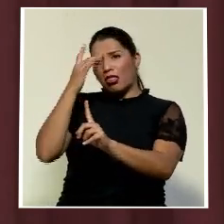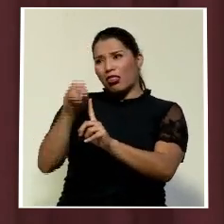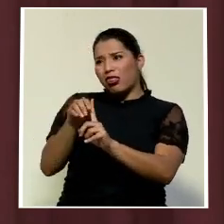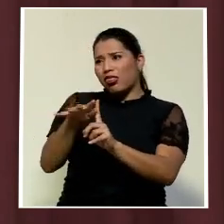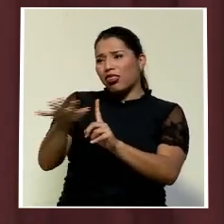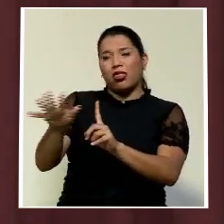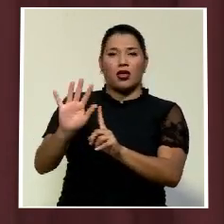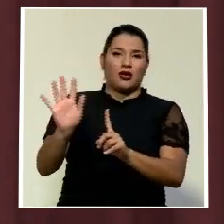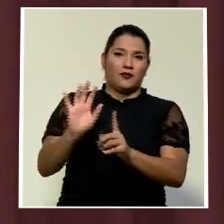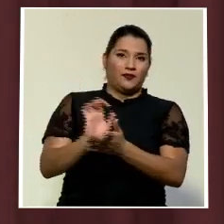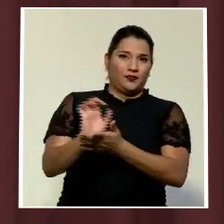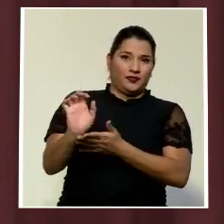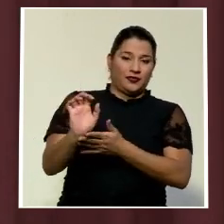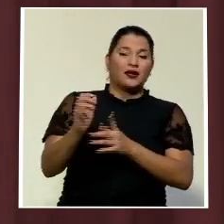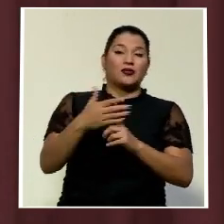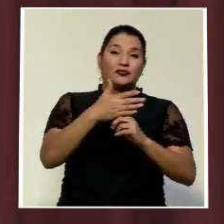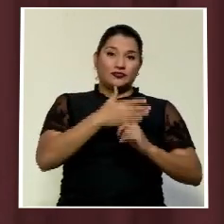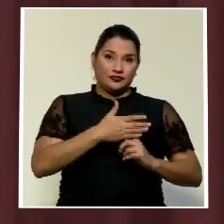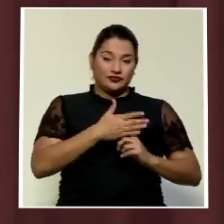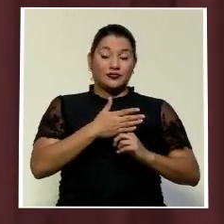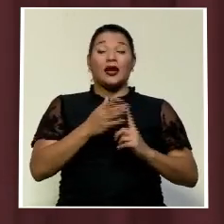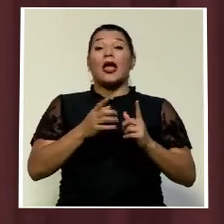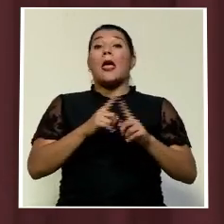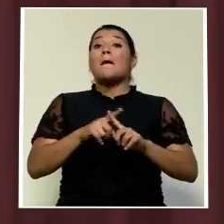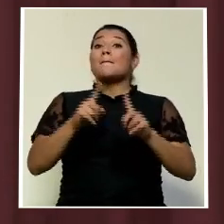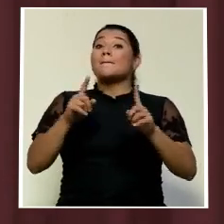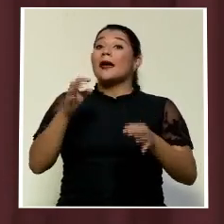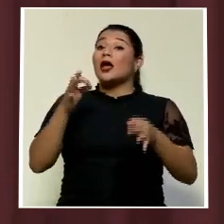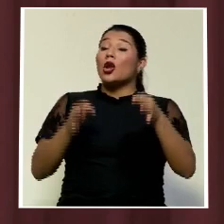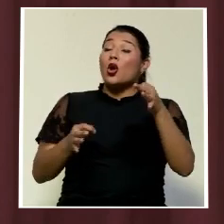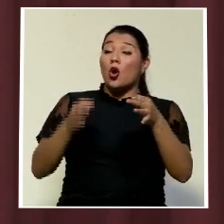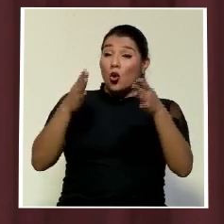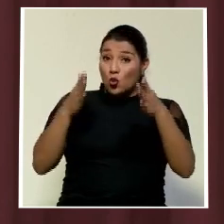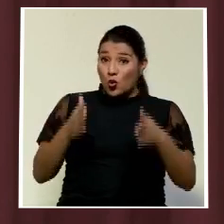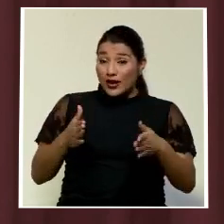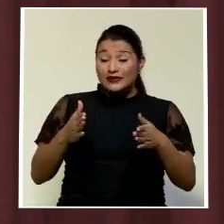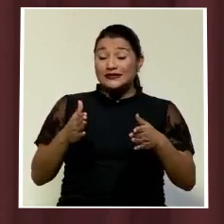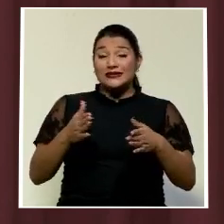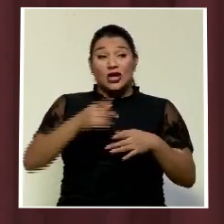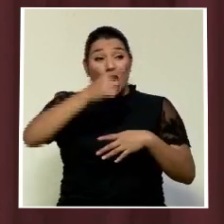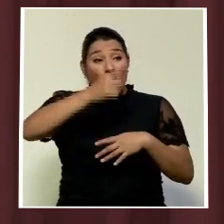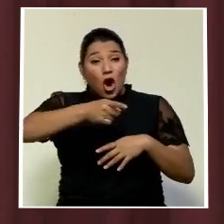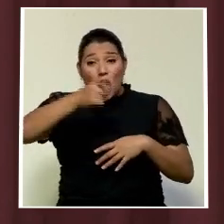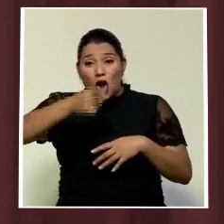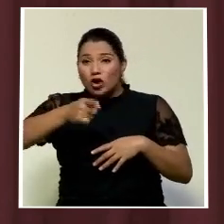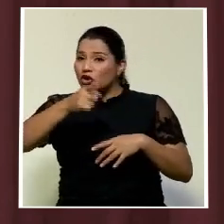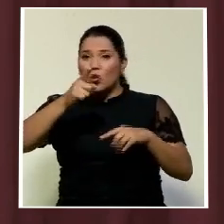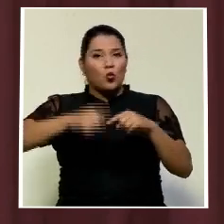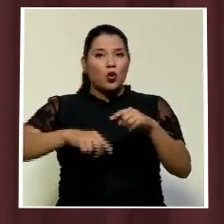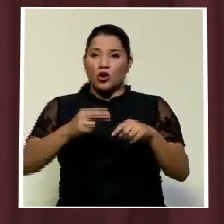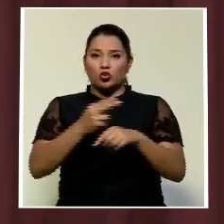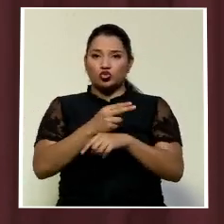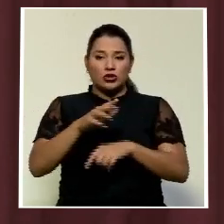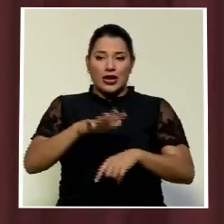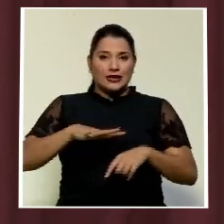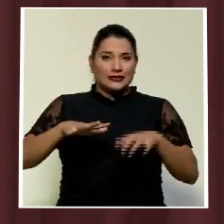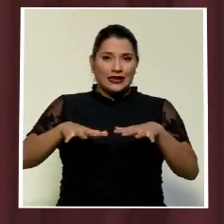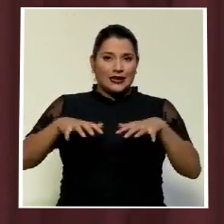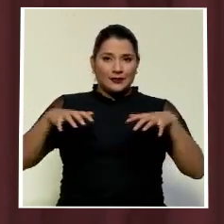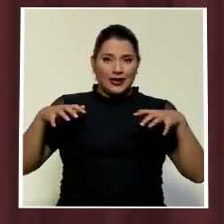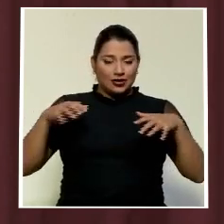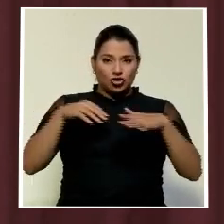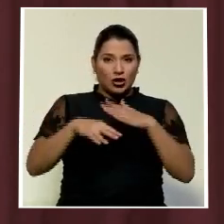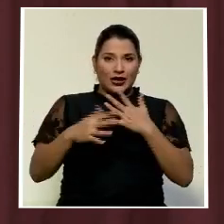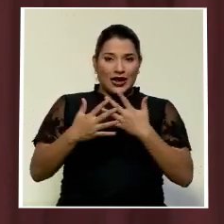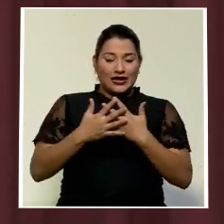Sin embargo, los jueces de ejecución de la pena han venido ordenando que no se utilicen estos espacios, por ejemplo, un gimnasio